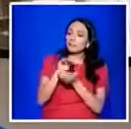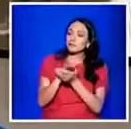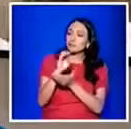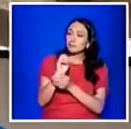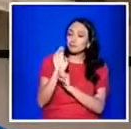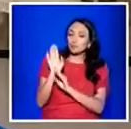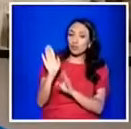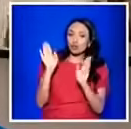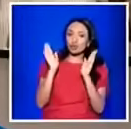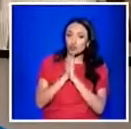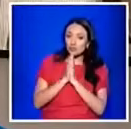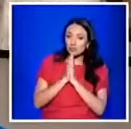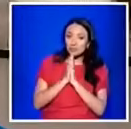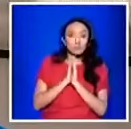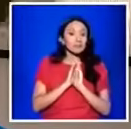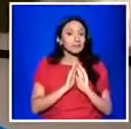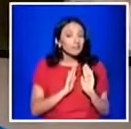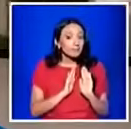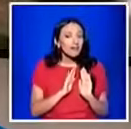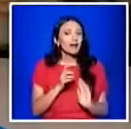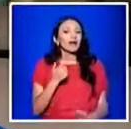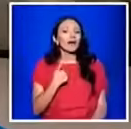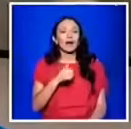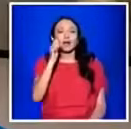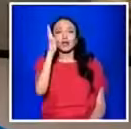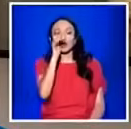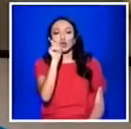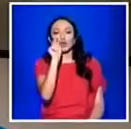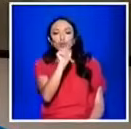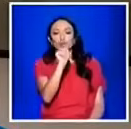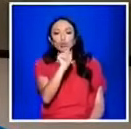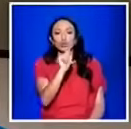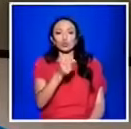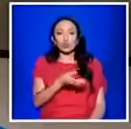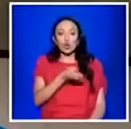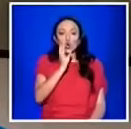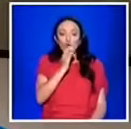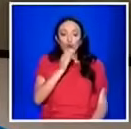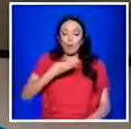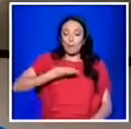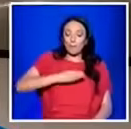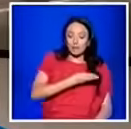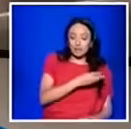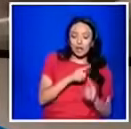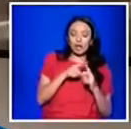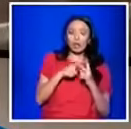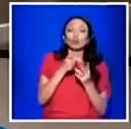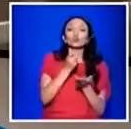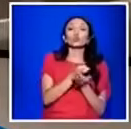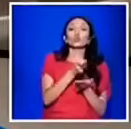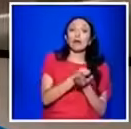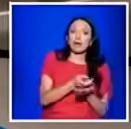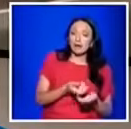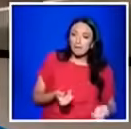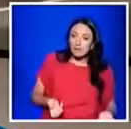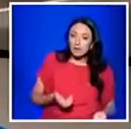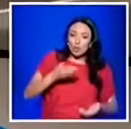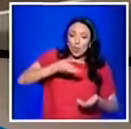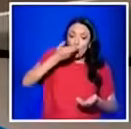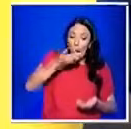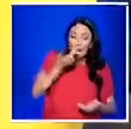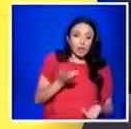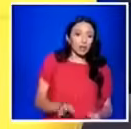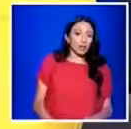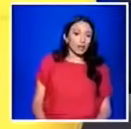de Ñaquito. Capaz, y yo sospecho que Andrea lo va a invitar a comer una corvinita, un cevichito y, ¿por qué no, Andrea? Un caldo de patas.